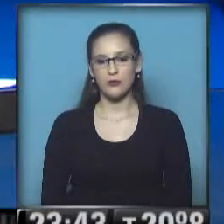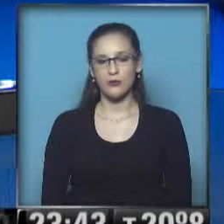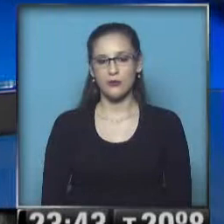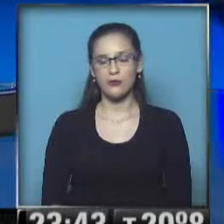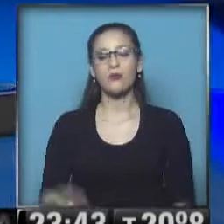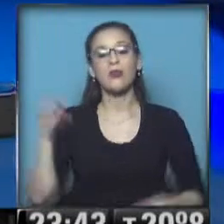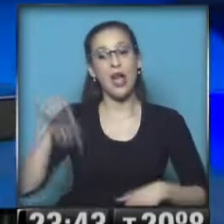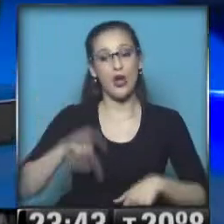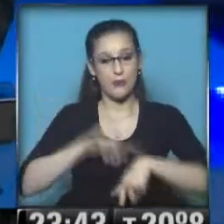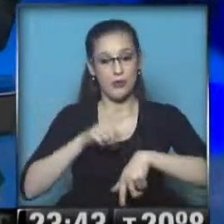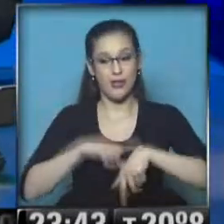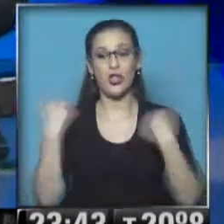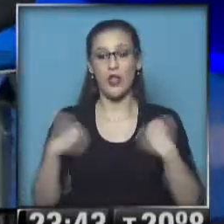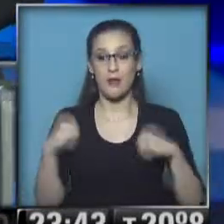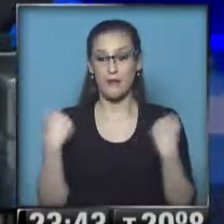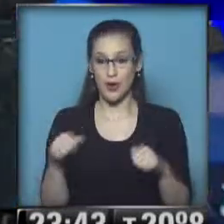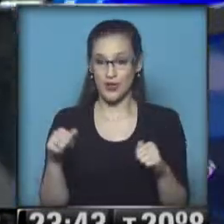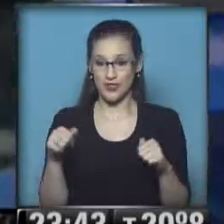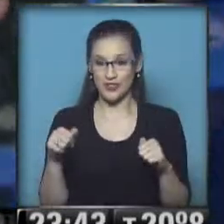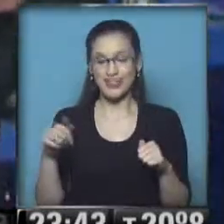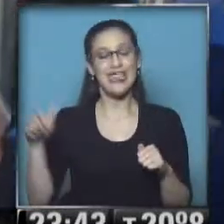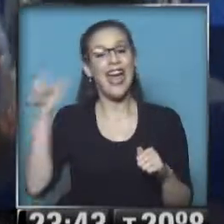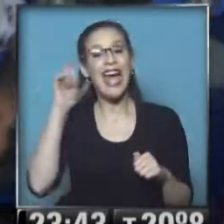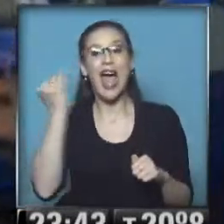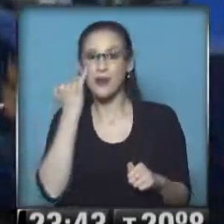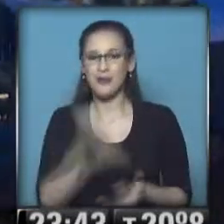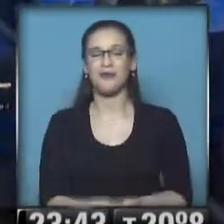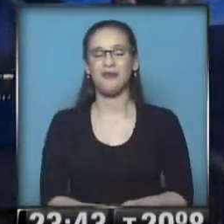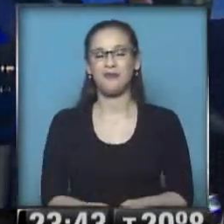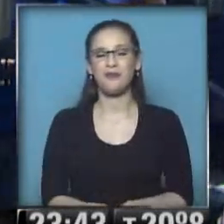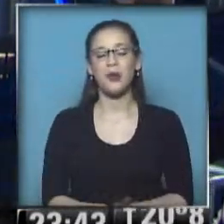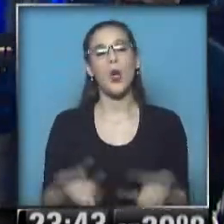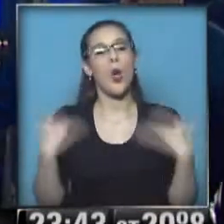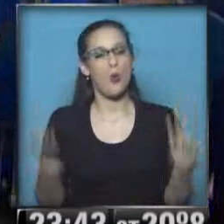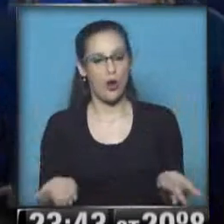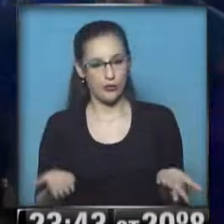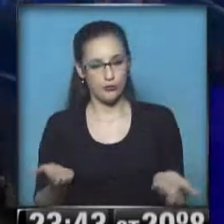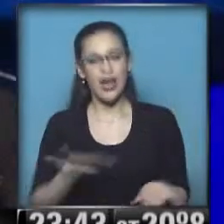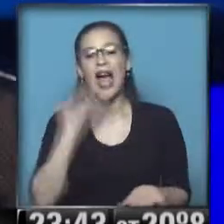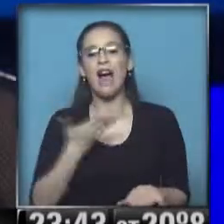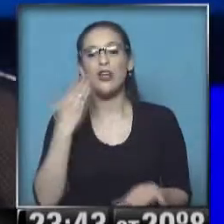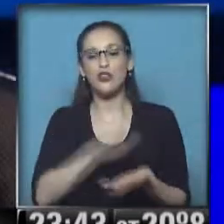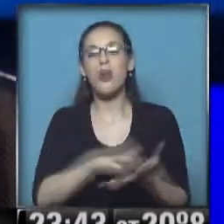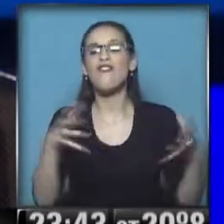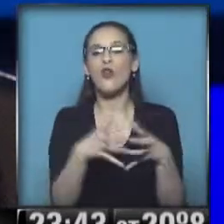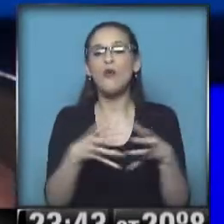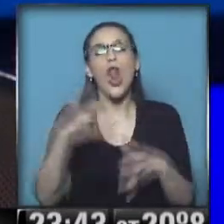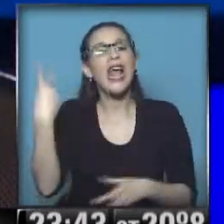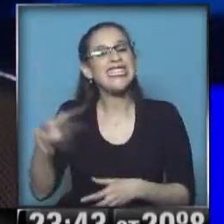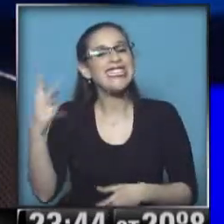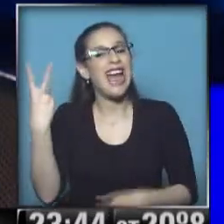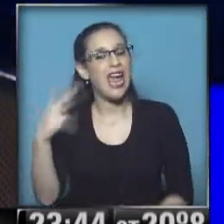Es el momento de los deportes en este programa, Gabriela Previtera. Bueno, vamos a arrancar hablando del fútbol del extranjero, digamos, te agradezco de muchísimo.